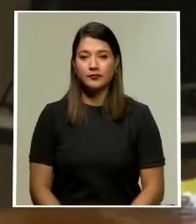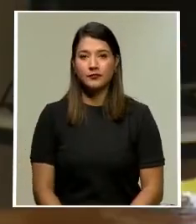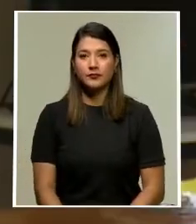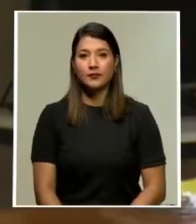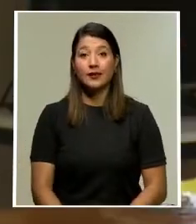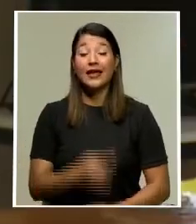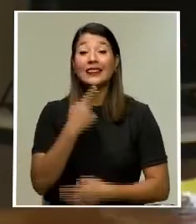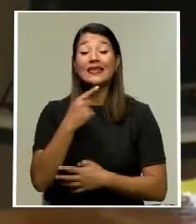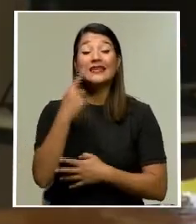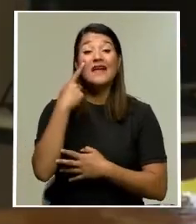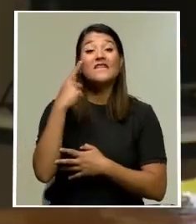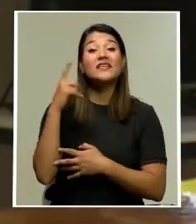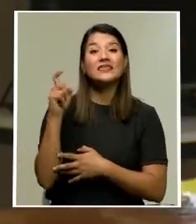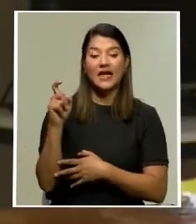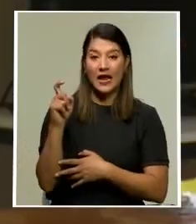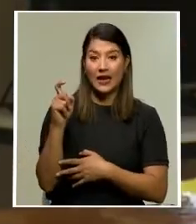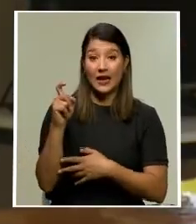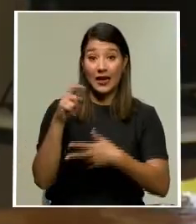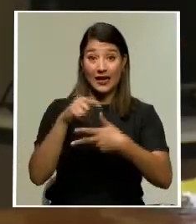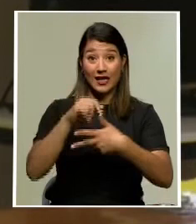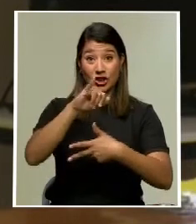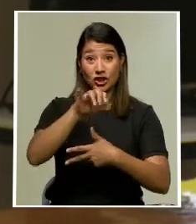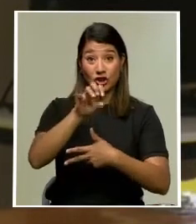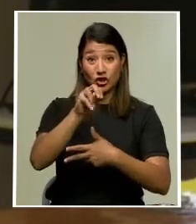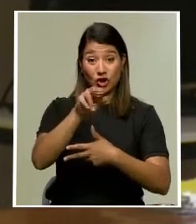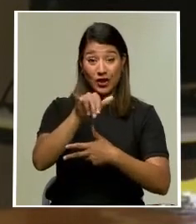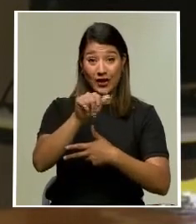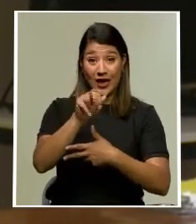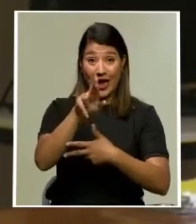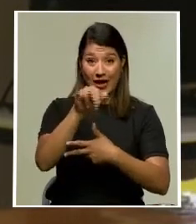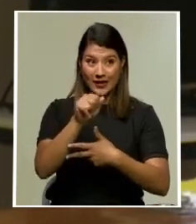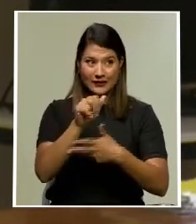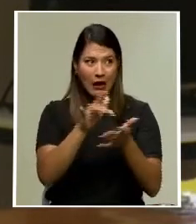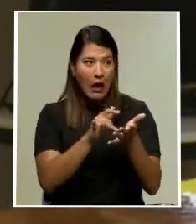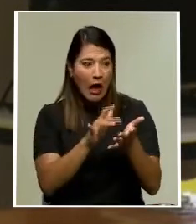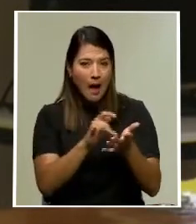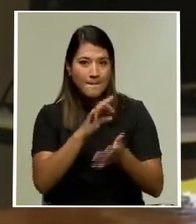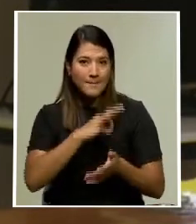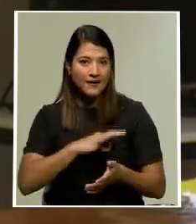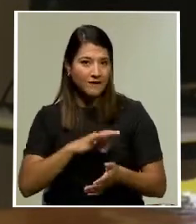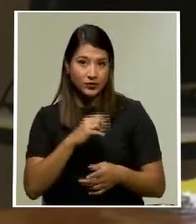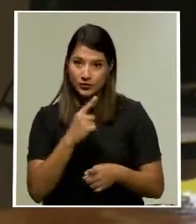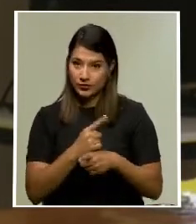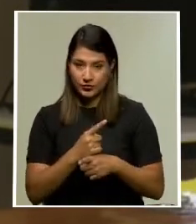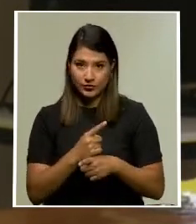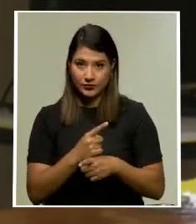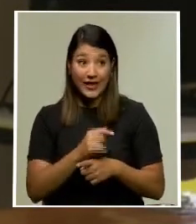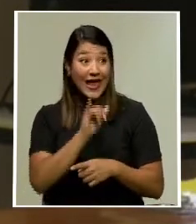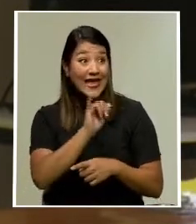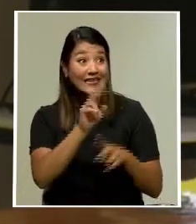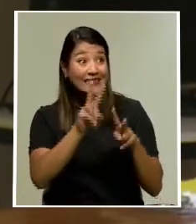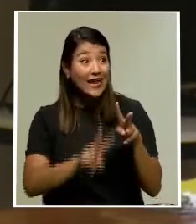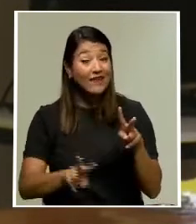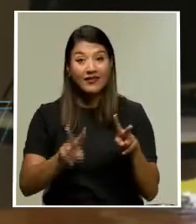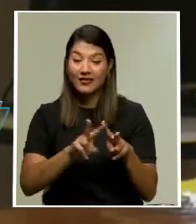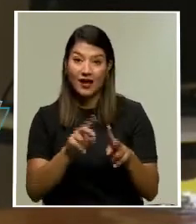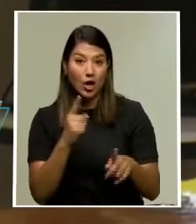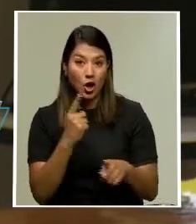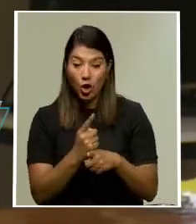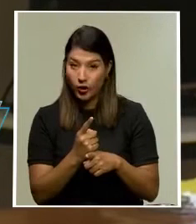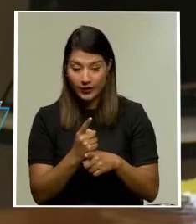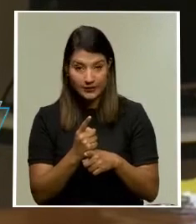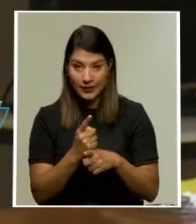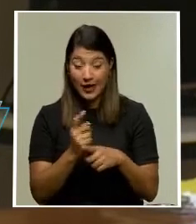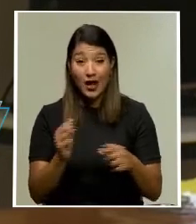acuerdo con la Fiscalía, Johnny Araya se aprovechó de un beneficio indebido. Ahí está la ventaja indebida. Con